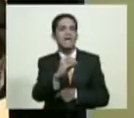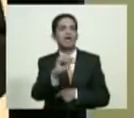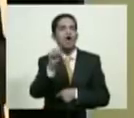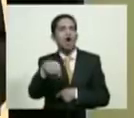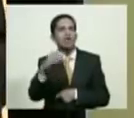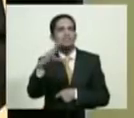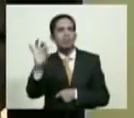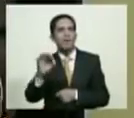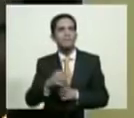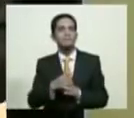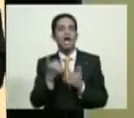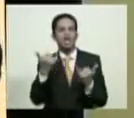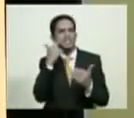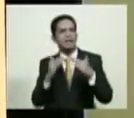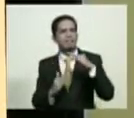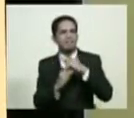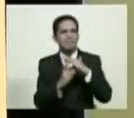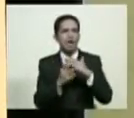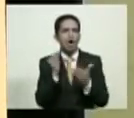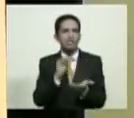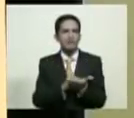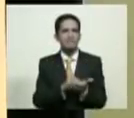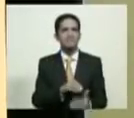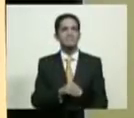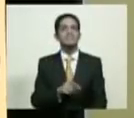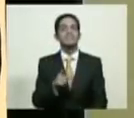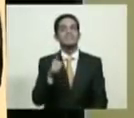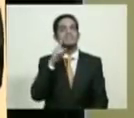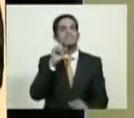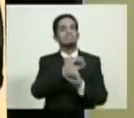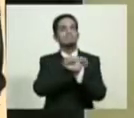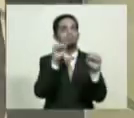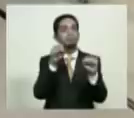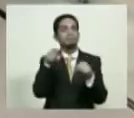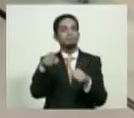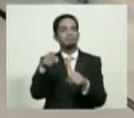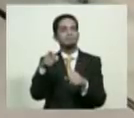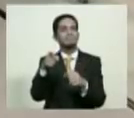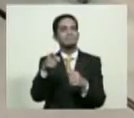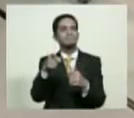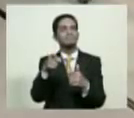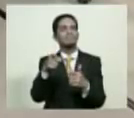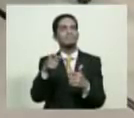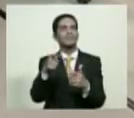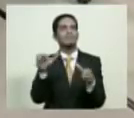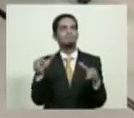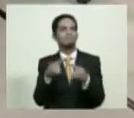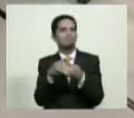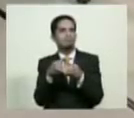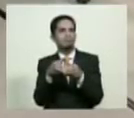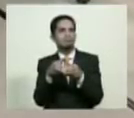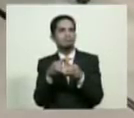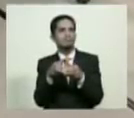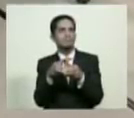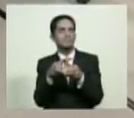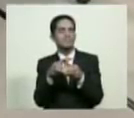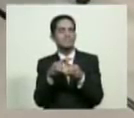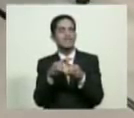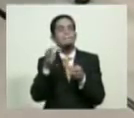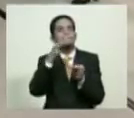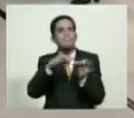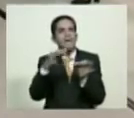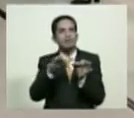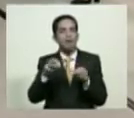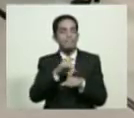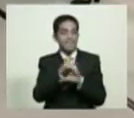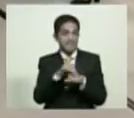María, volvemos a hacer un paréntesis. Mientras conversamos acá, desde bien temprano se instaló en el Observatorio Blockchain, que estaba ubicado exactamente en el Ministerio de Educación